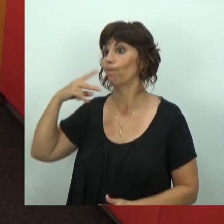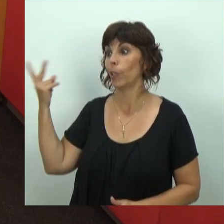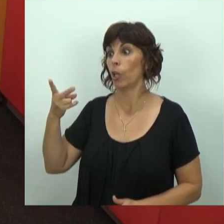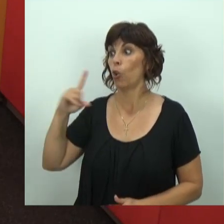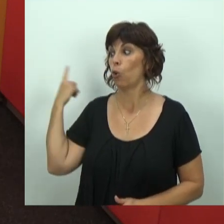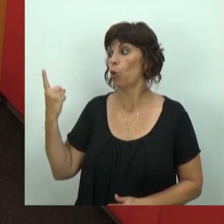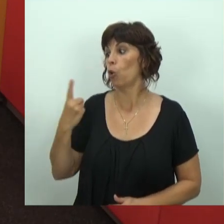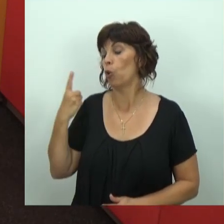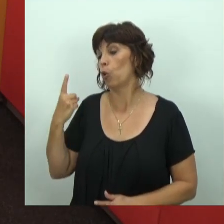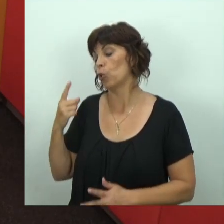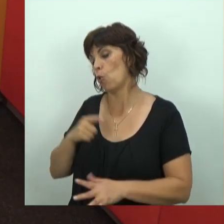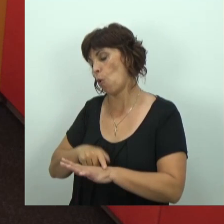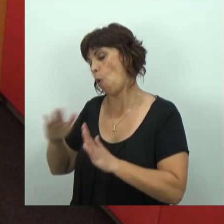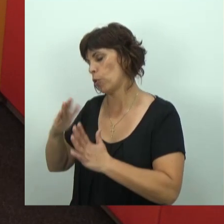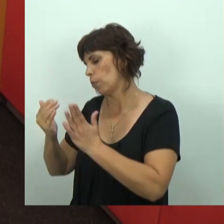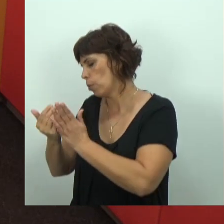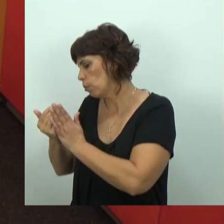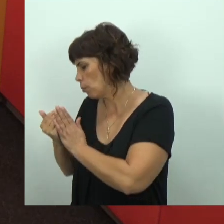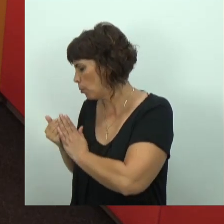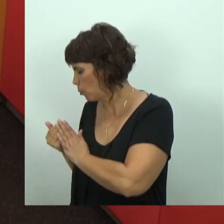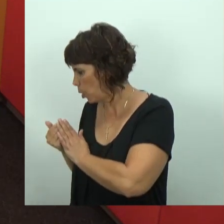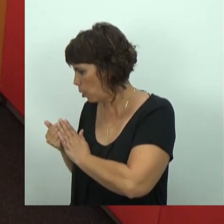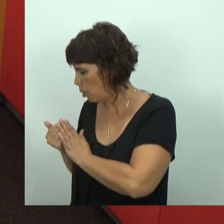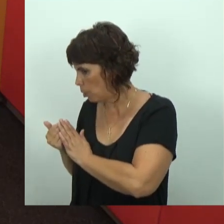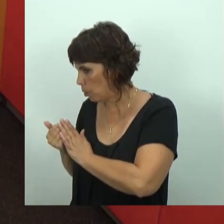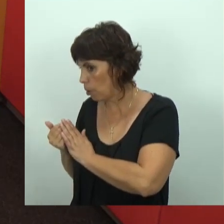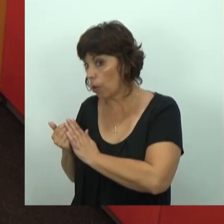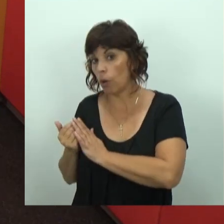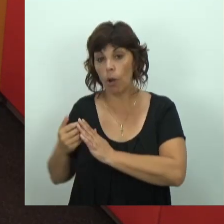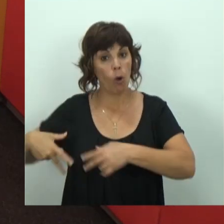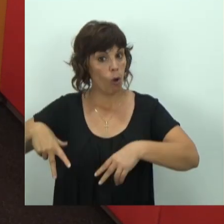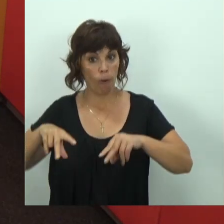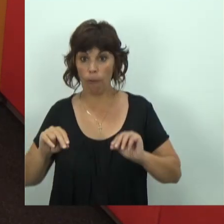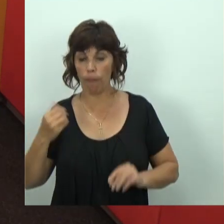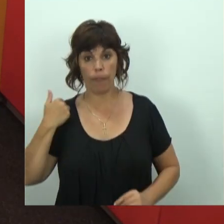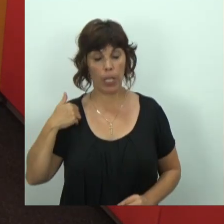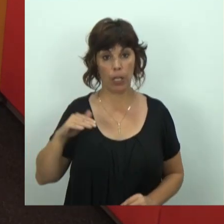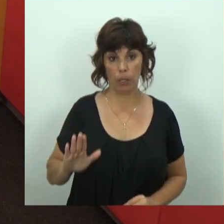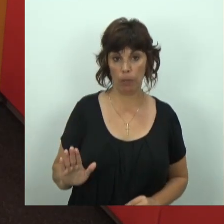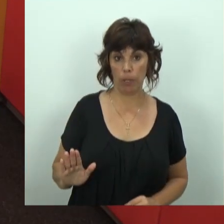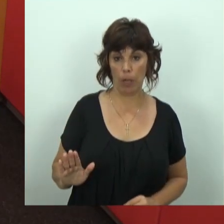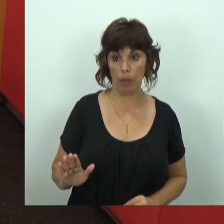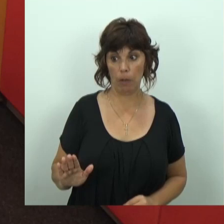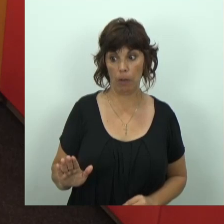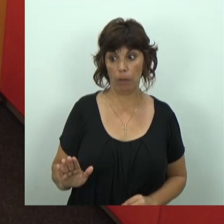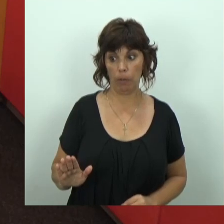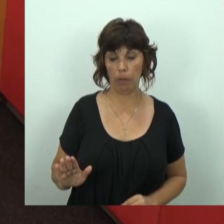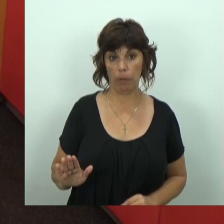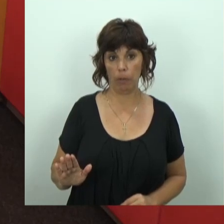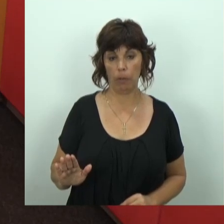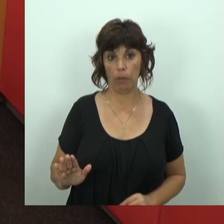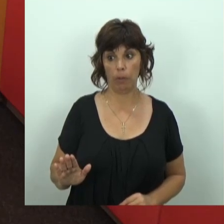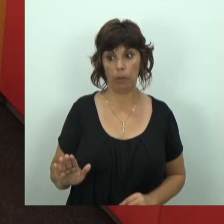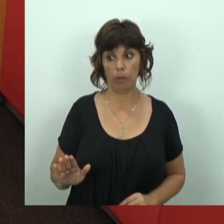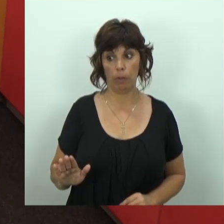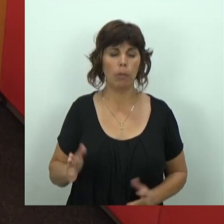Pero cuando salía de ese tiempo, ellos no sabían exactamente lo que hacía el Señor ahí,